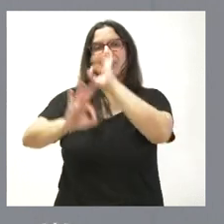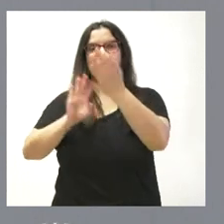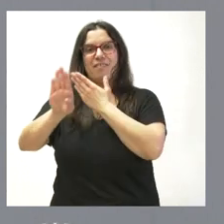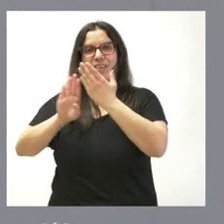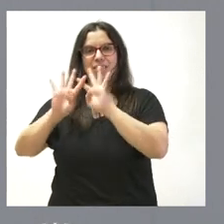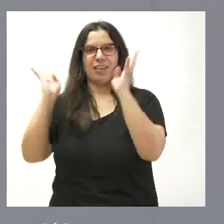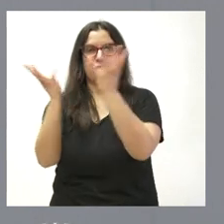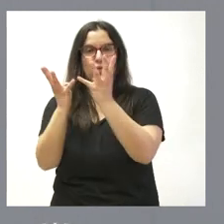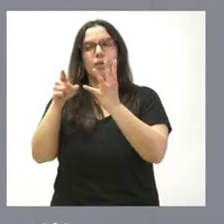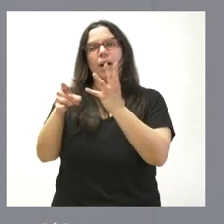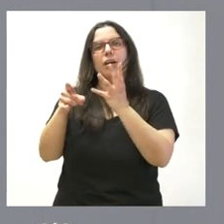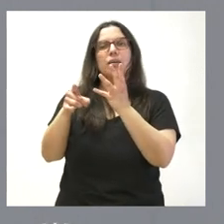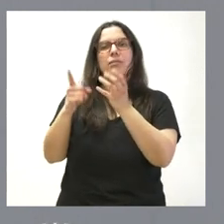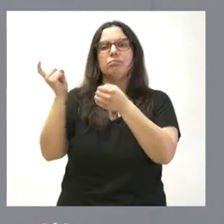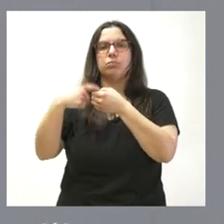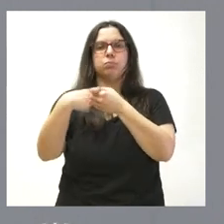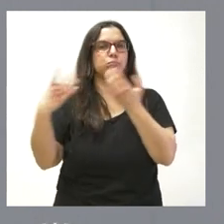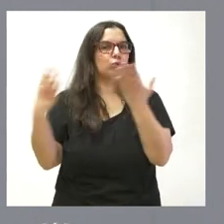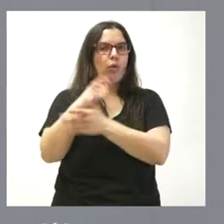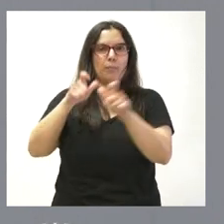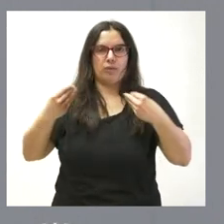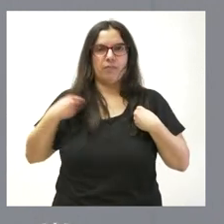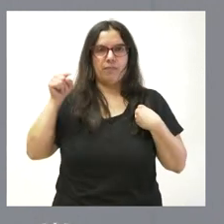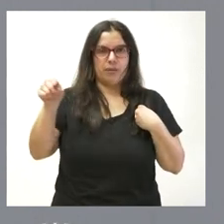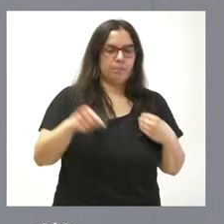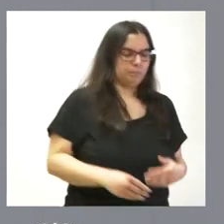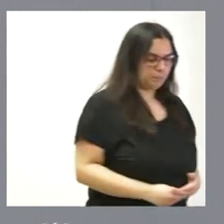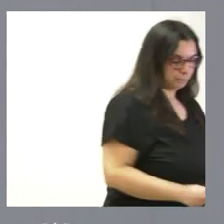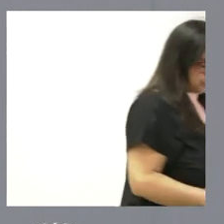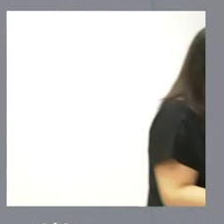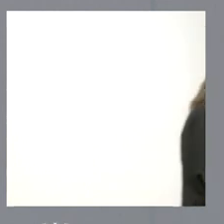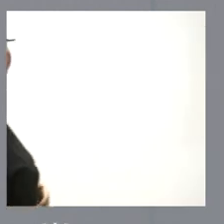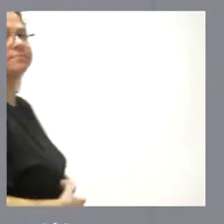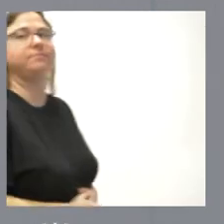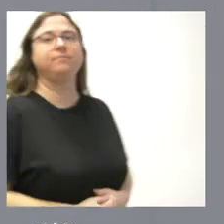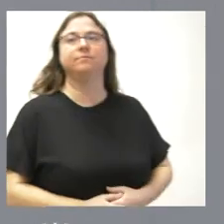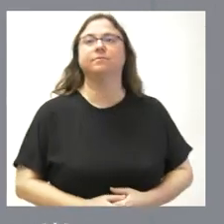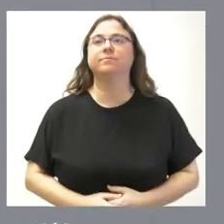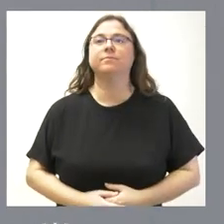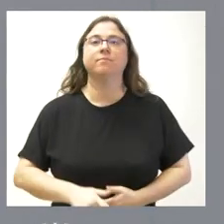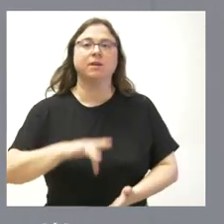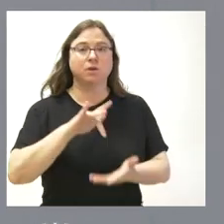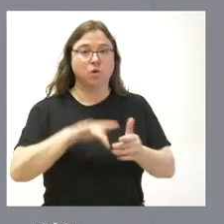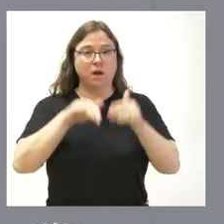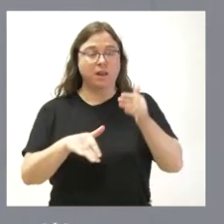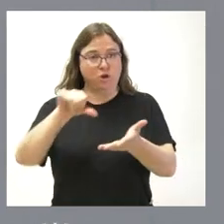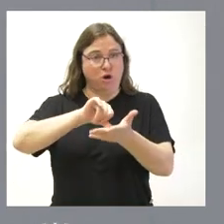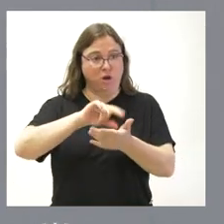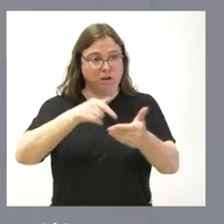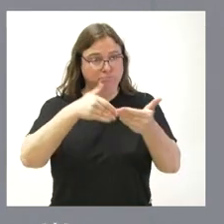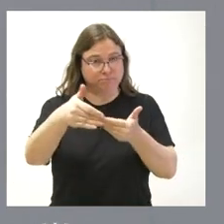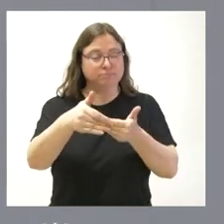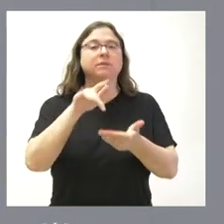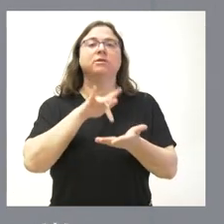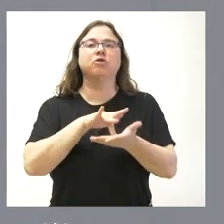van a formar parte todos los vecinos a partir de la celebración de las próximas elecciones locales tendrá